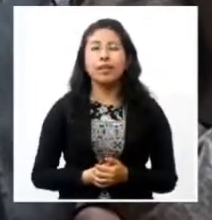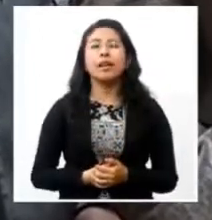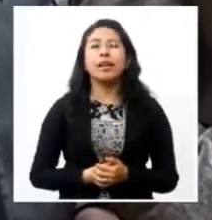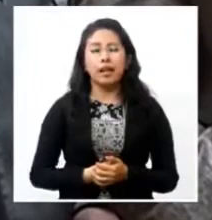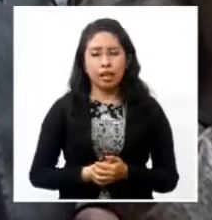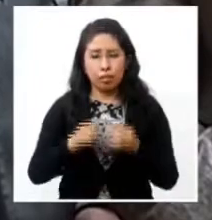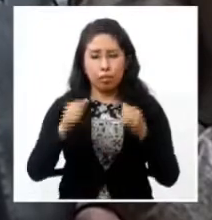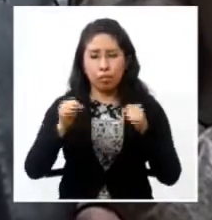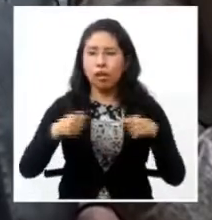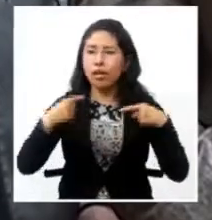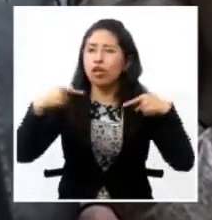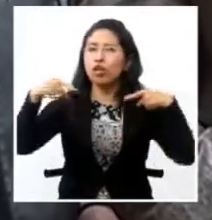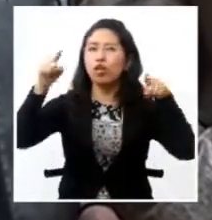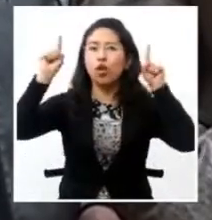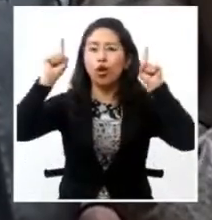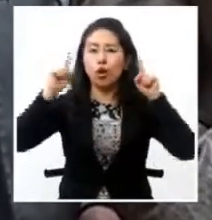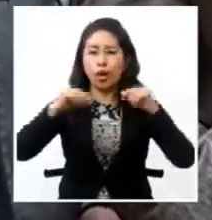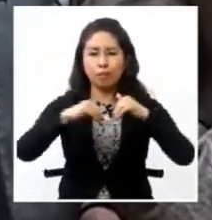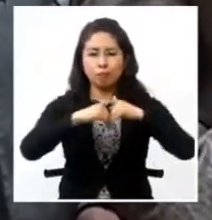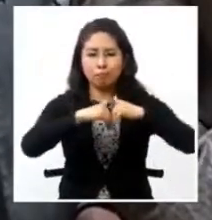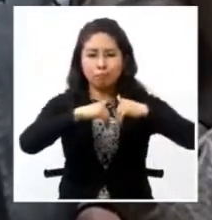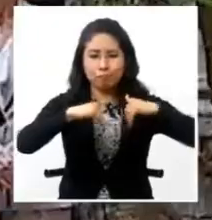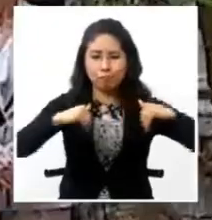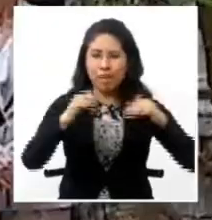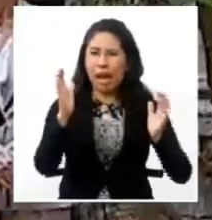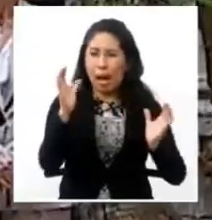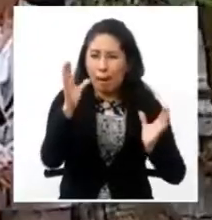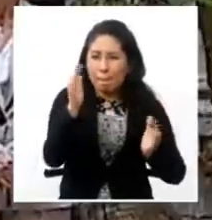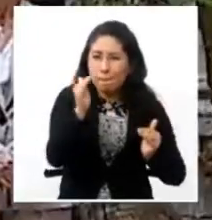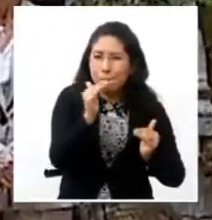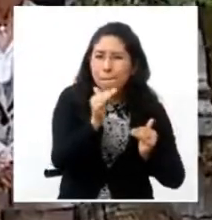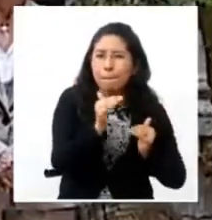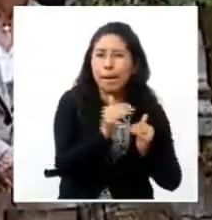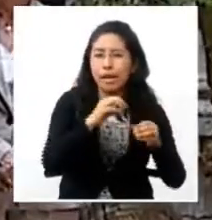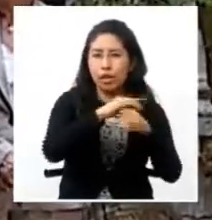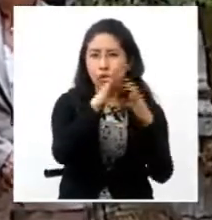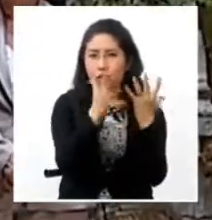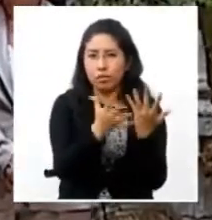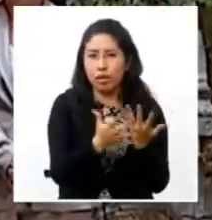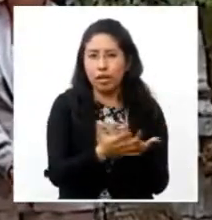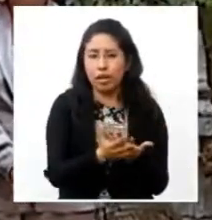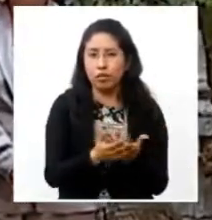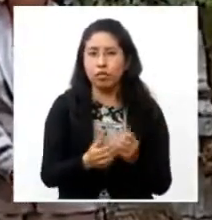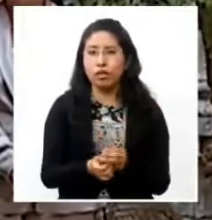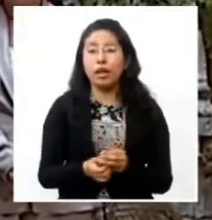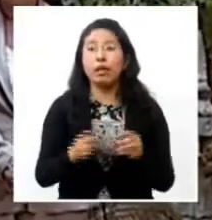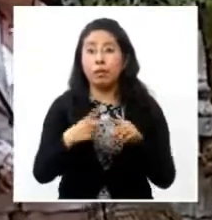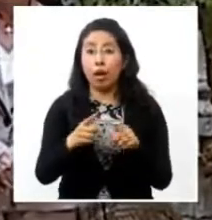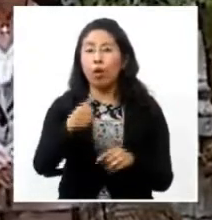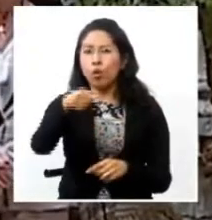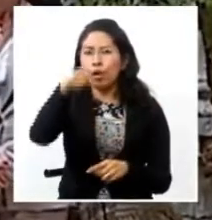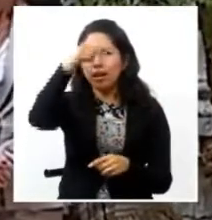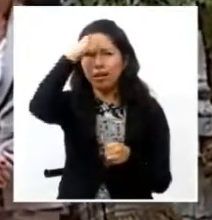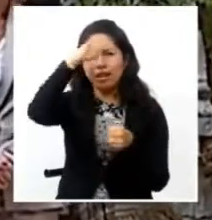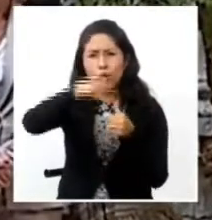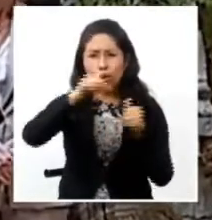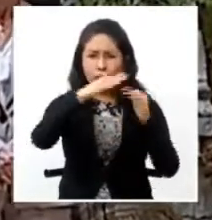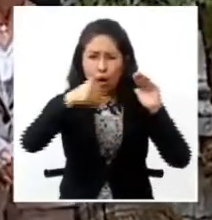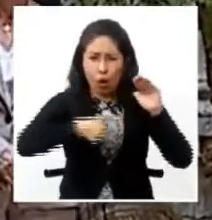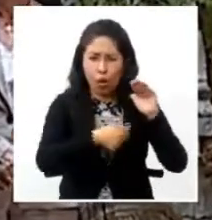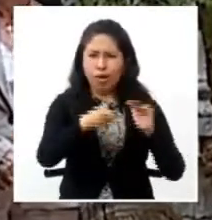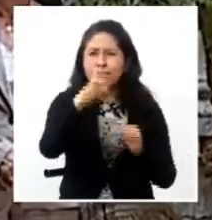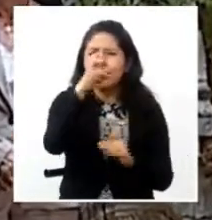logrado acorralar al virus. Para alcanzar ese logro hicimos una cuarentena rigurosa, pero